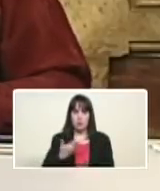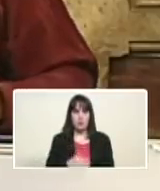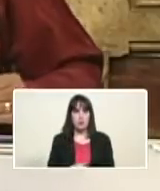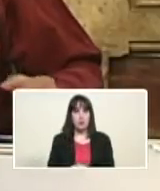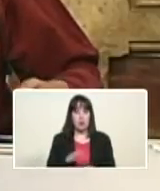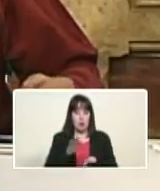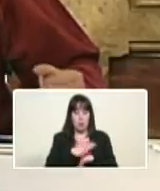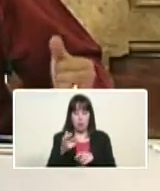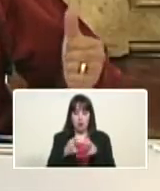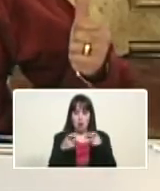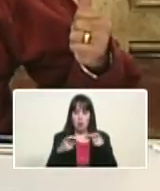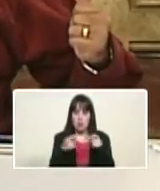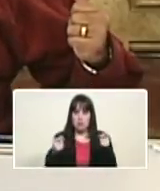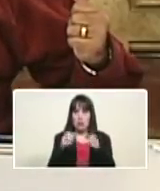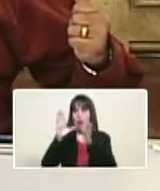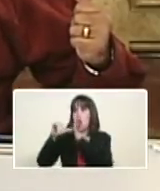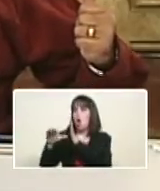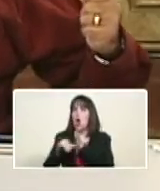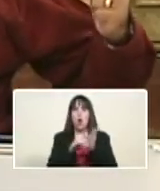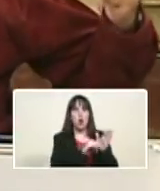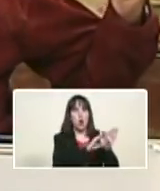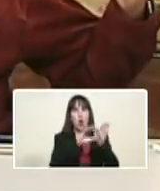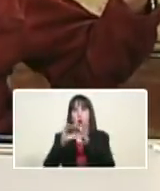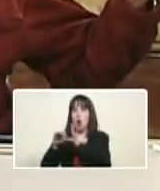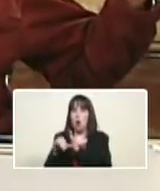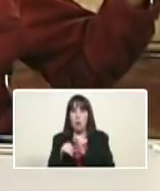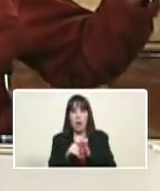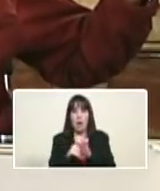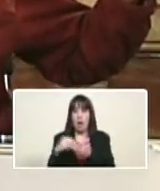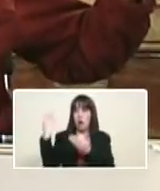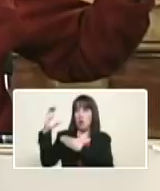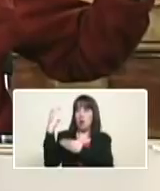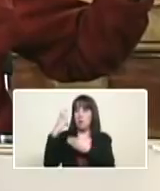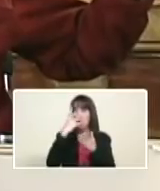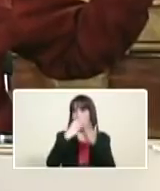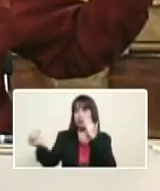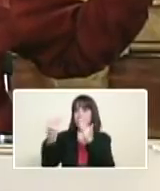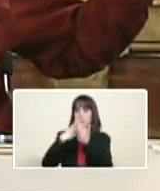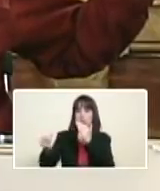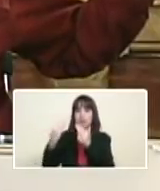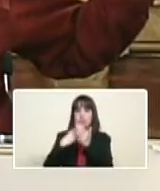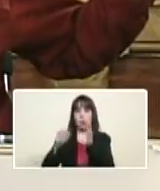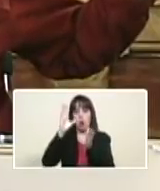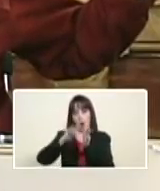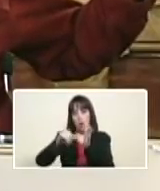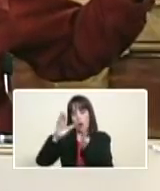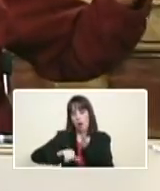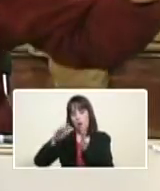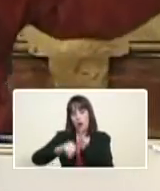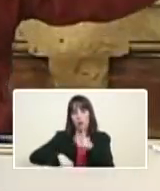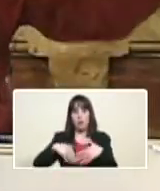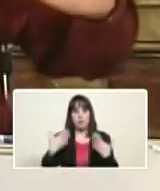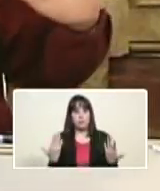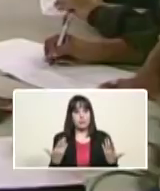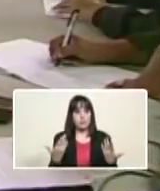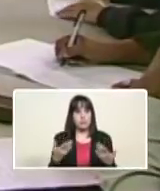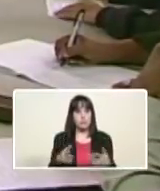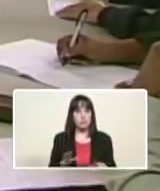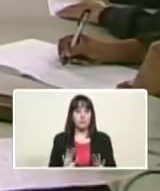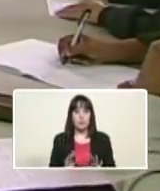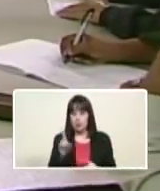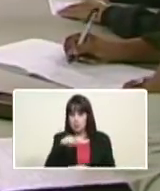Porque los billetes nos los estaban robando las mafias, la plaga colombiana, la plaga que nos viene de Colombia. ¿O miento?